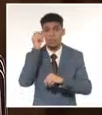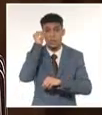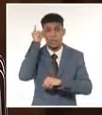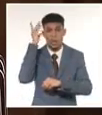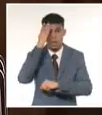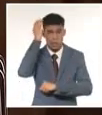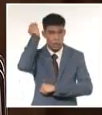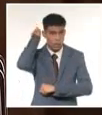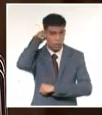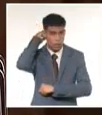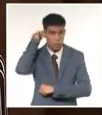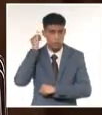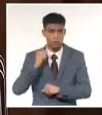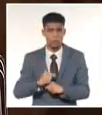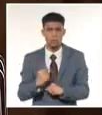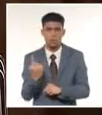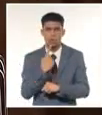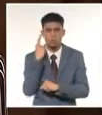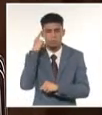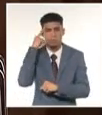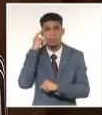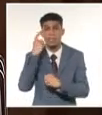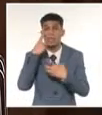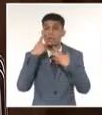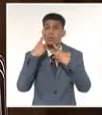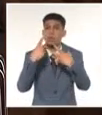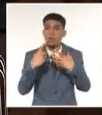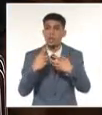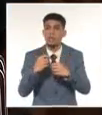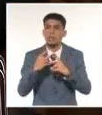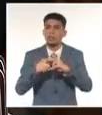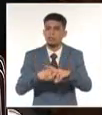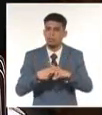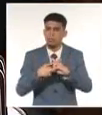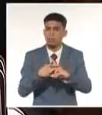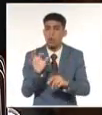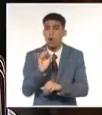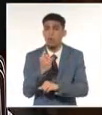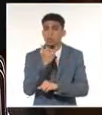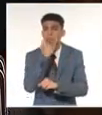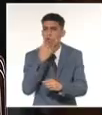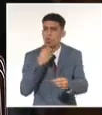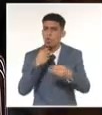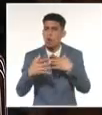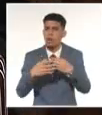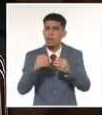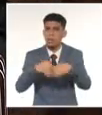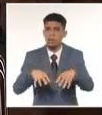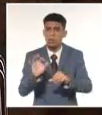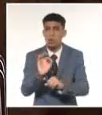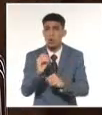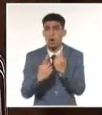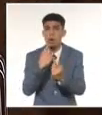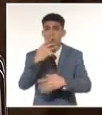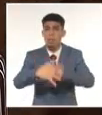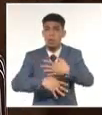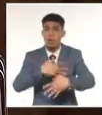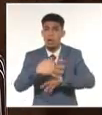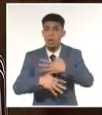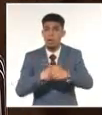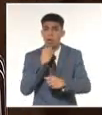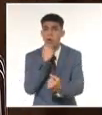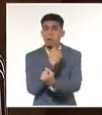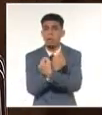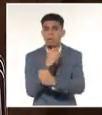Ruz, aprendimos la importancia de la corrección oportuna ante cualquier situación que pudiese comprometer el futuro de